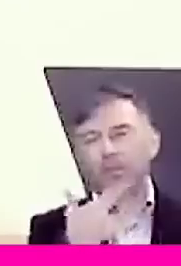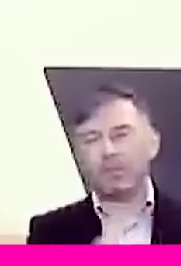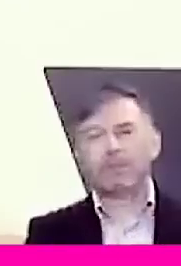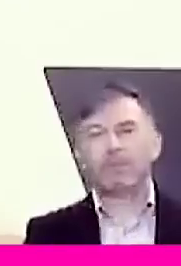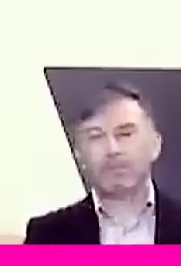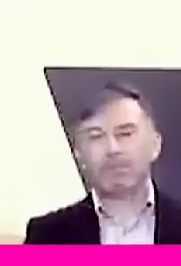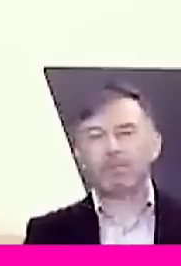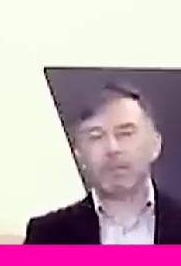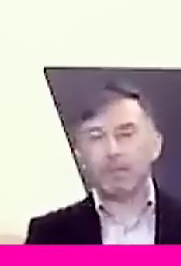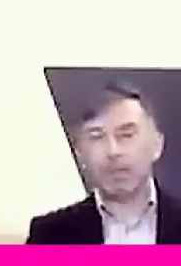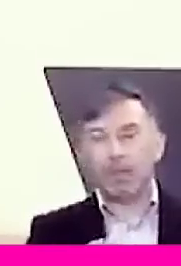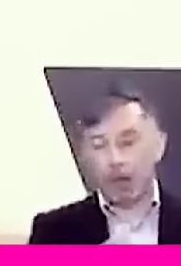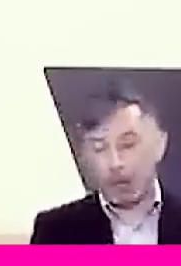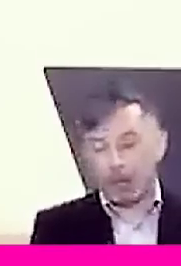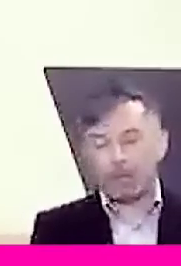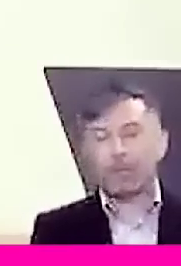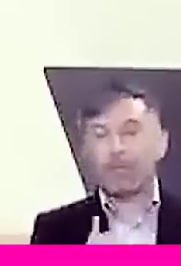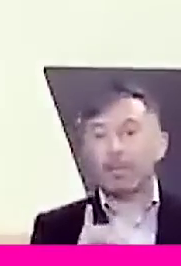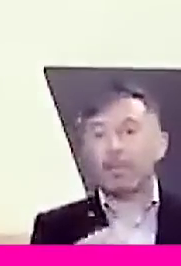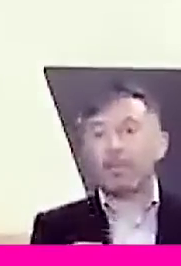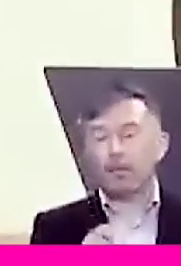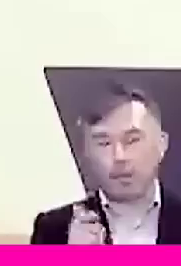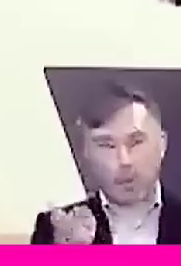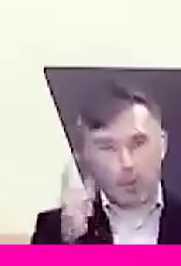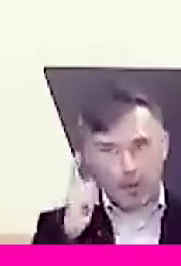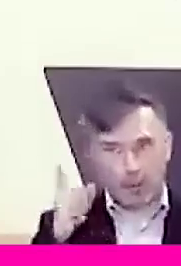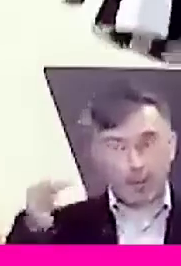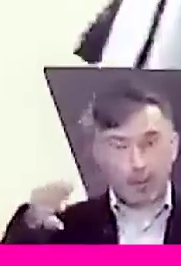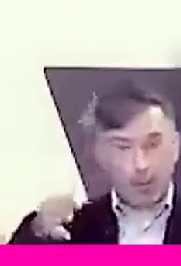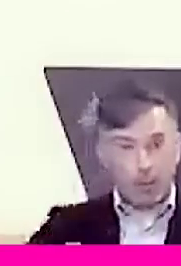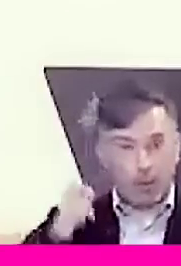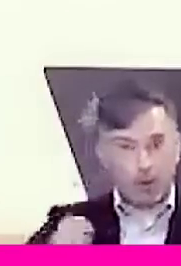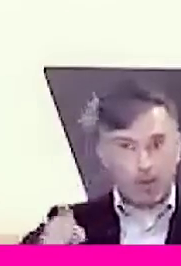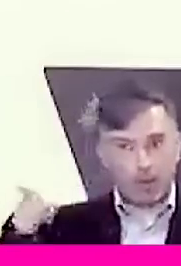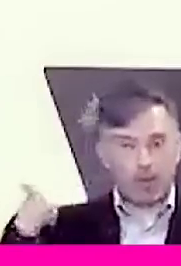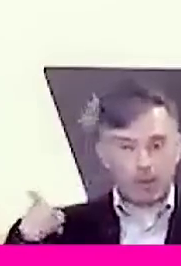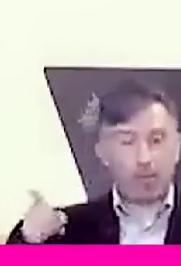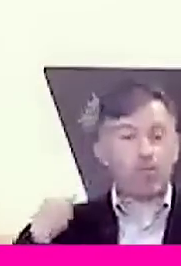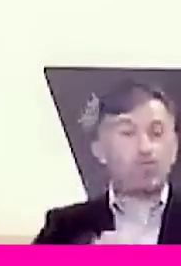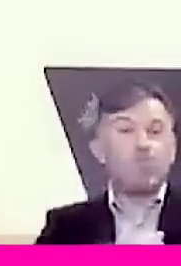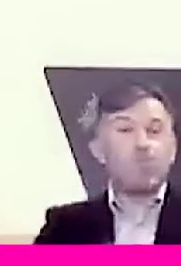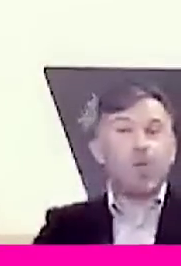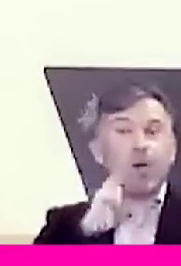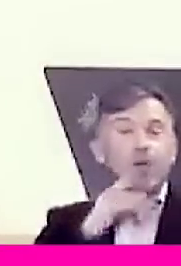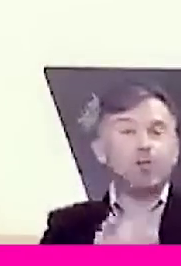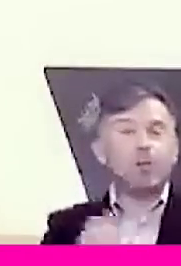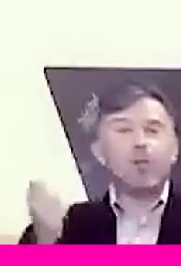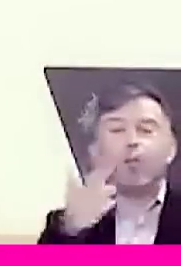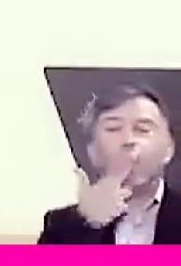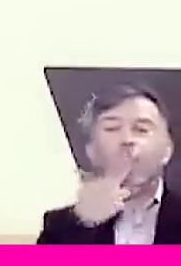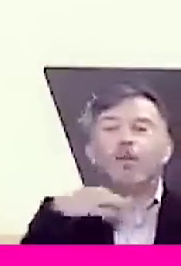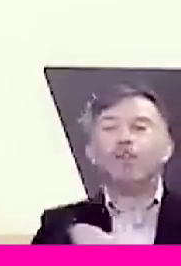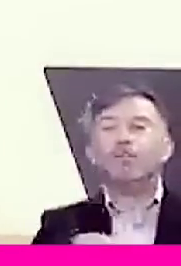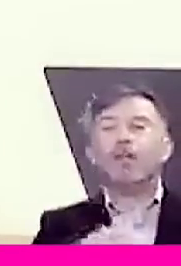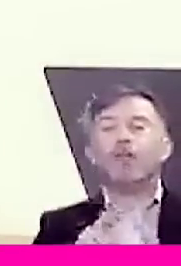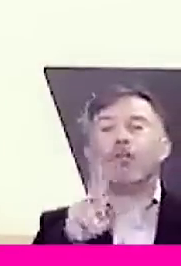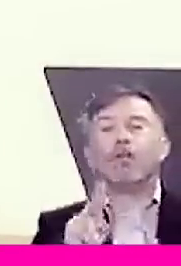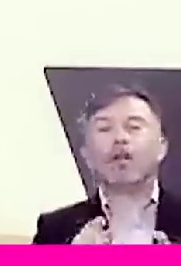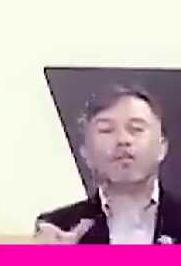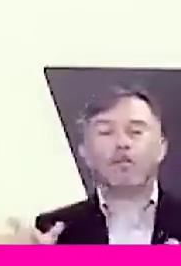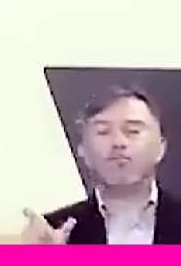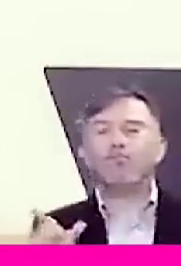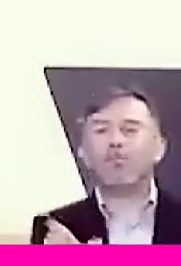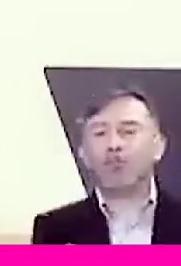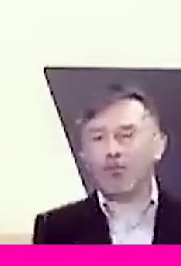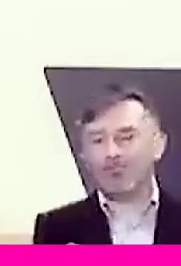este en este momento confió en que en la corte no lo sea la corte tendrá la responsabilidad de salvar a la democracia y a la estabilidad política